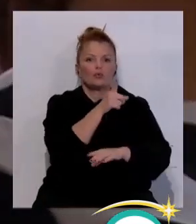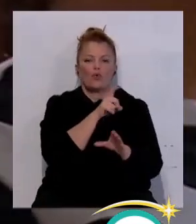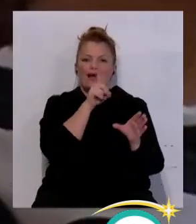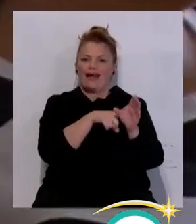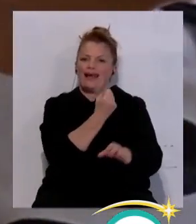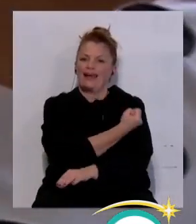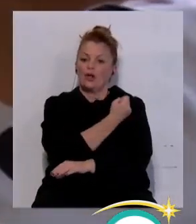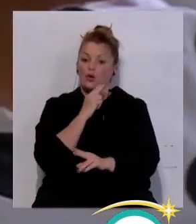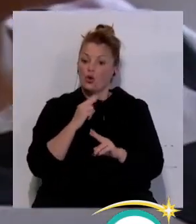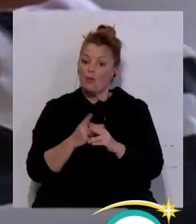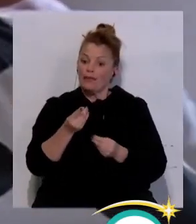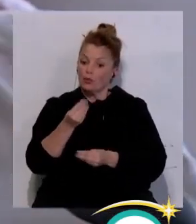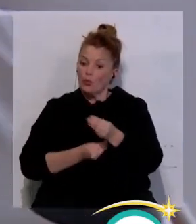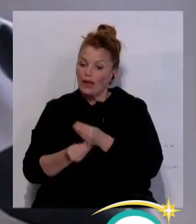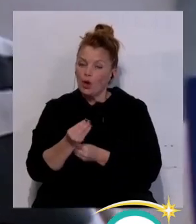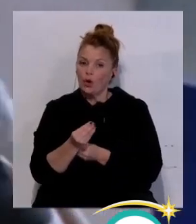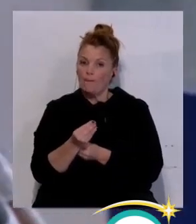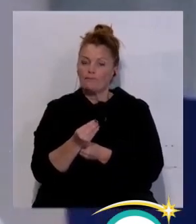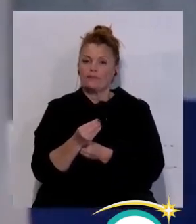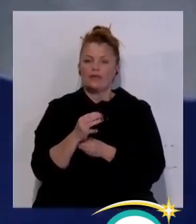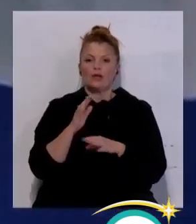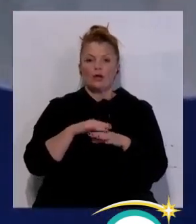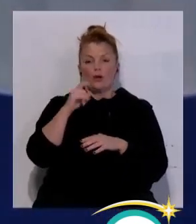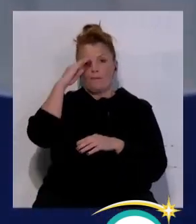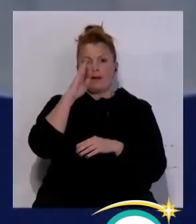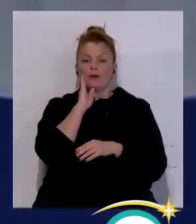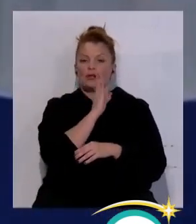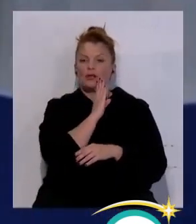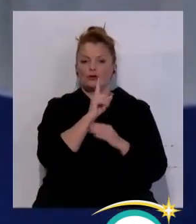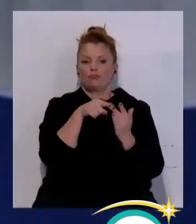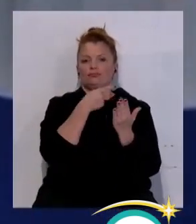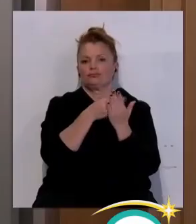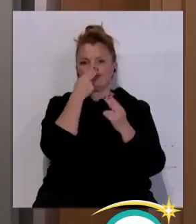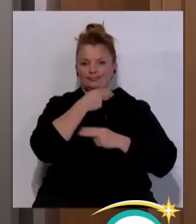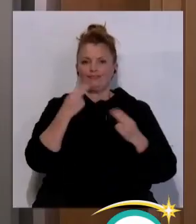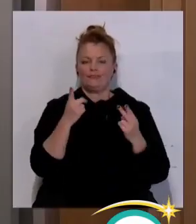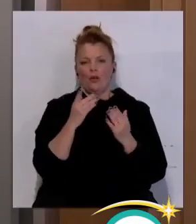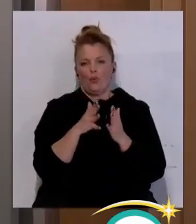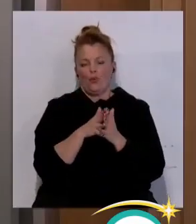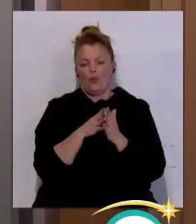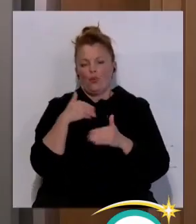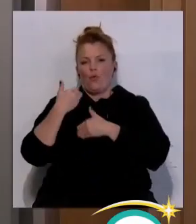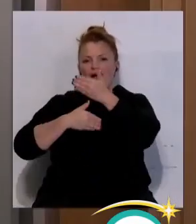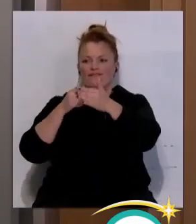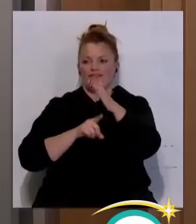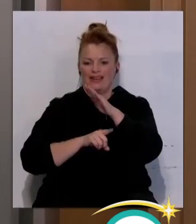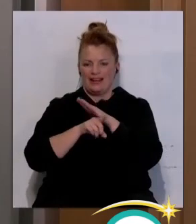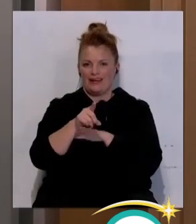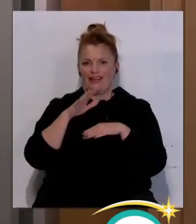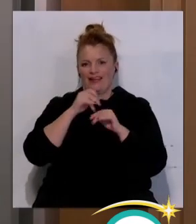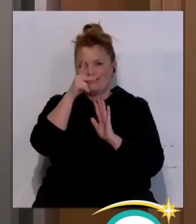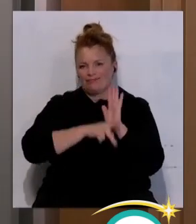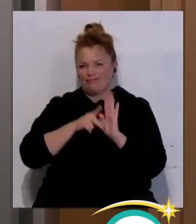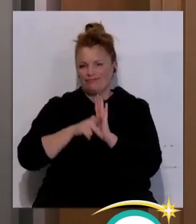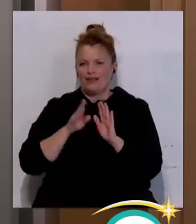si has escrito el nombre de tu hijo y del otro progenitor, pues va a aparecer. Entonces, es un gran avance a nivel de nomenclatura y a nivel de